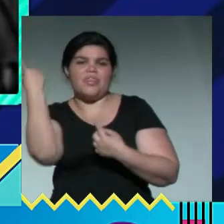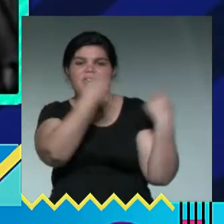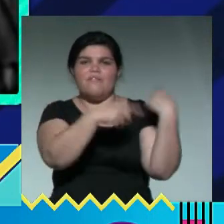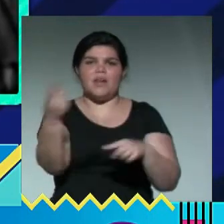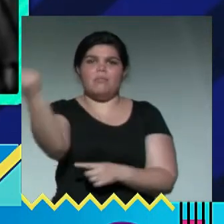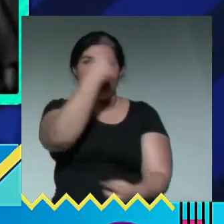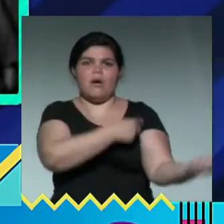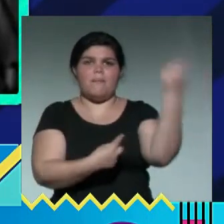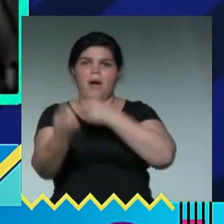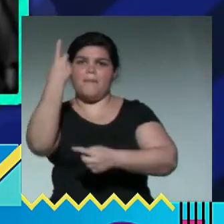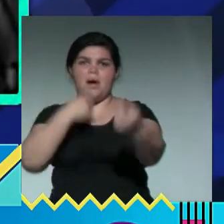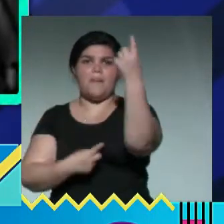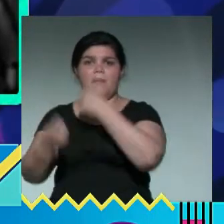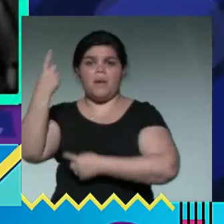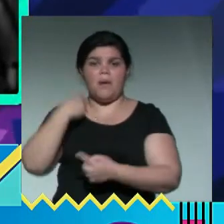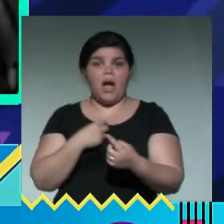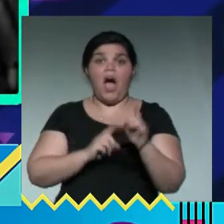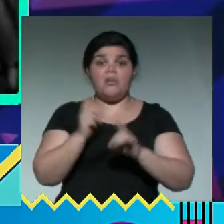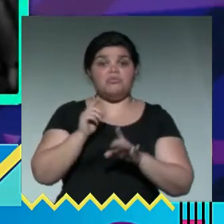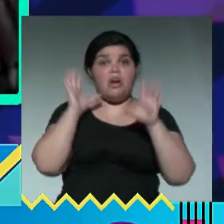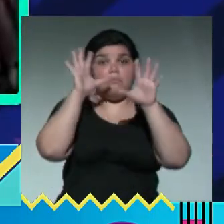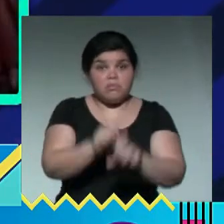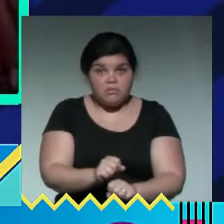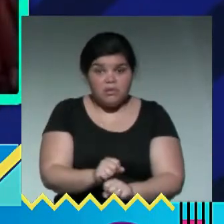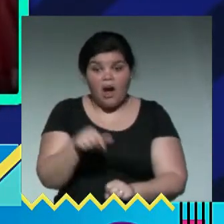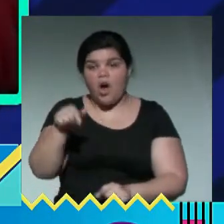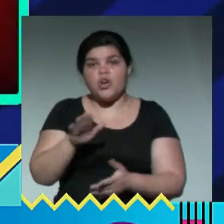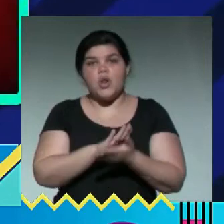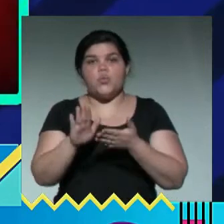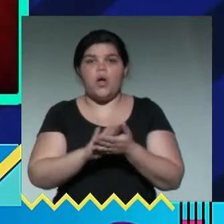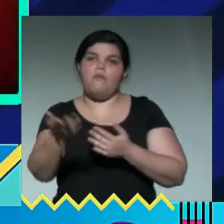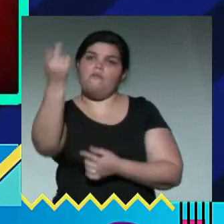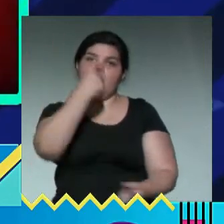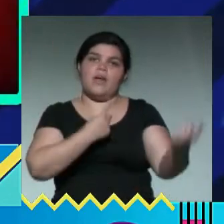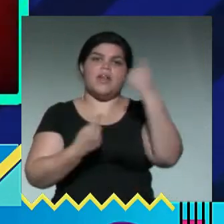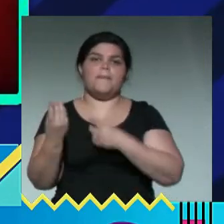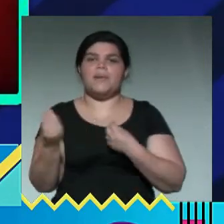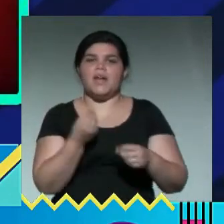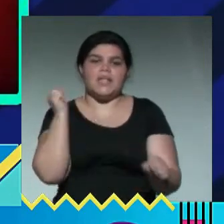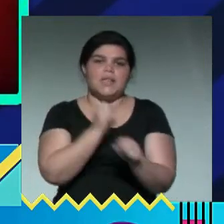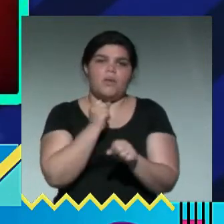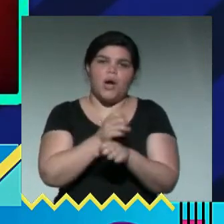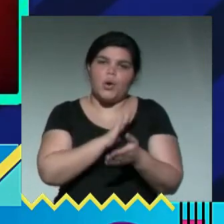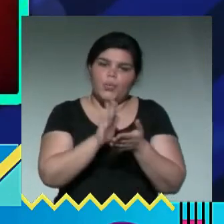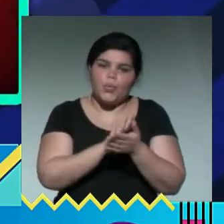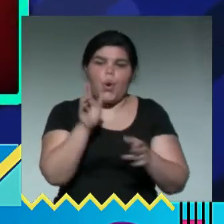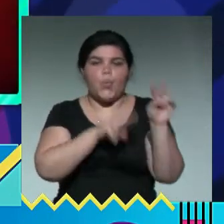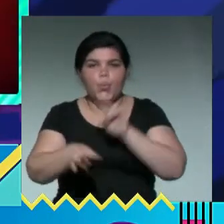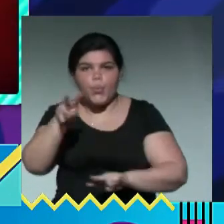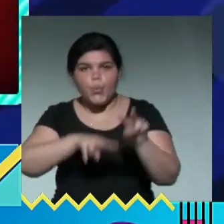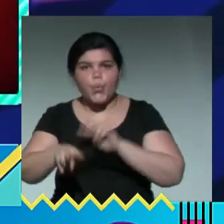conquista o ahora en un sentido más moderno, a buscar trabajo, a buscar nuevas oportunidades, pero siempre, todo el